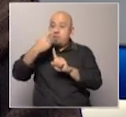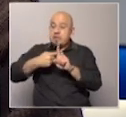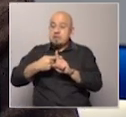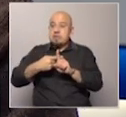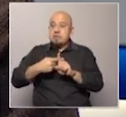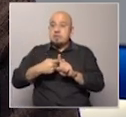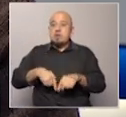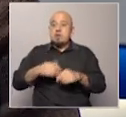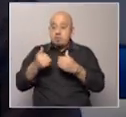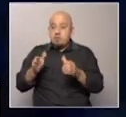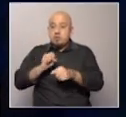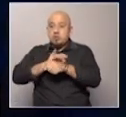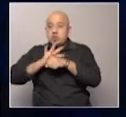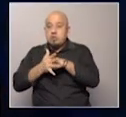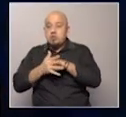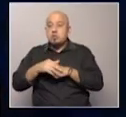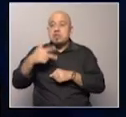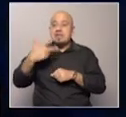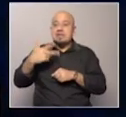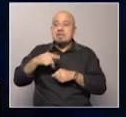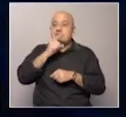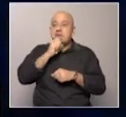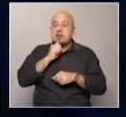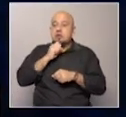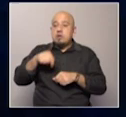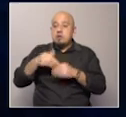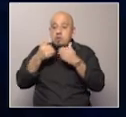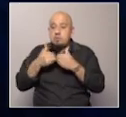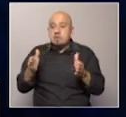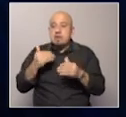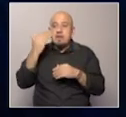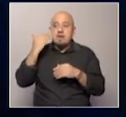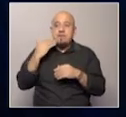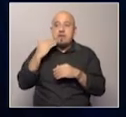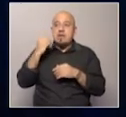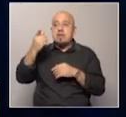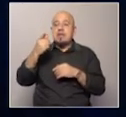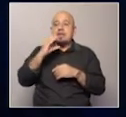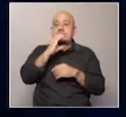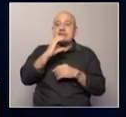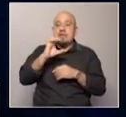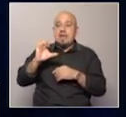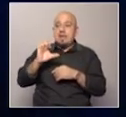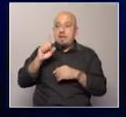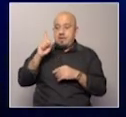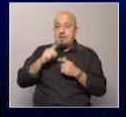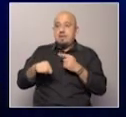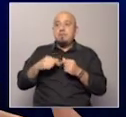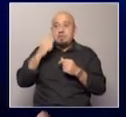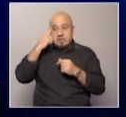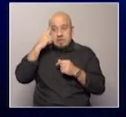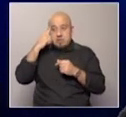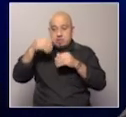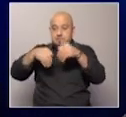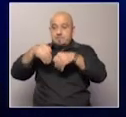el inicio de la pandemia el 3 de marzo porque inaugurábamos en un mes en abril en el centro cultural de españa pensando en que en las elecciones departamentales y municipales